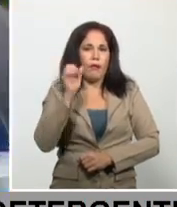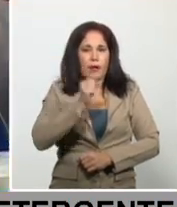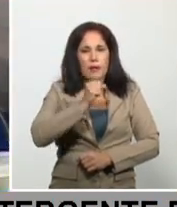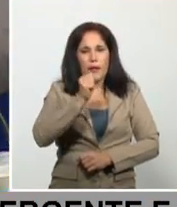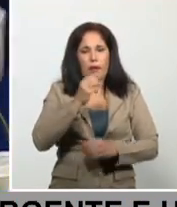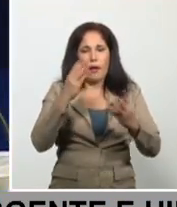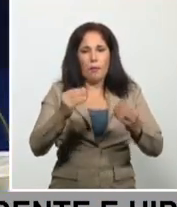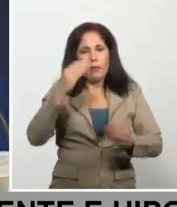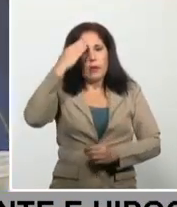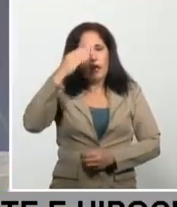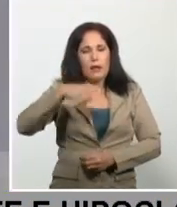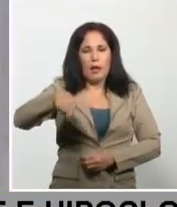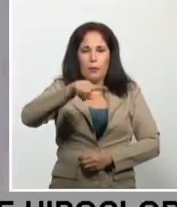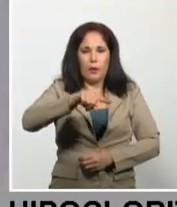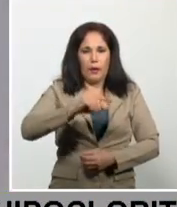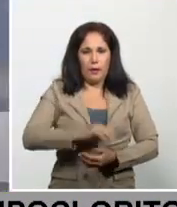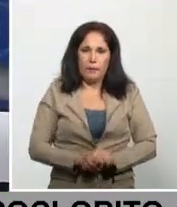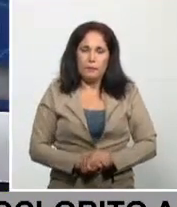gracias a ustedes.